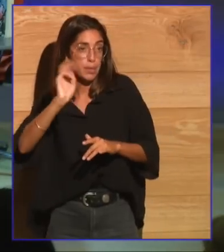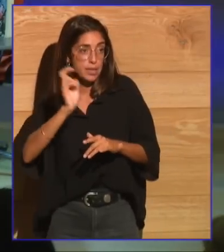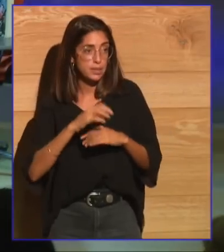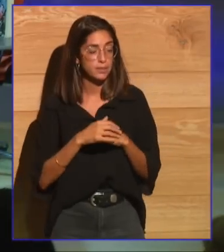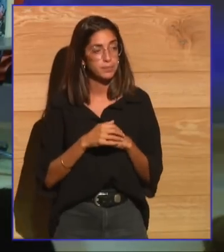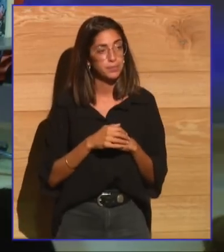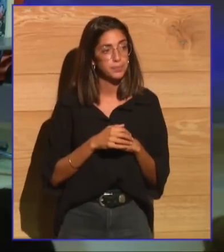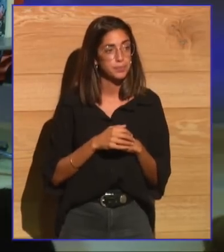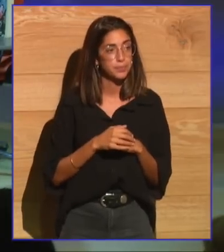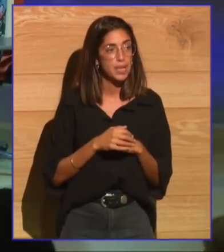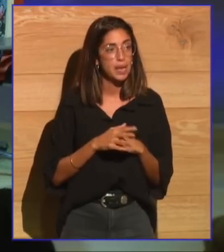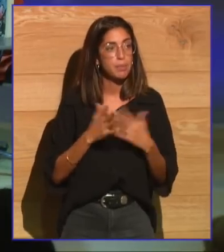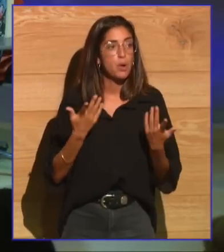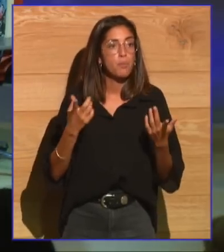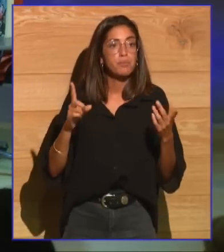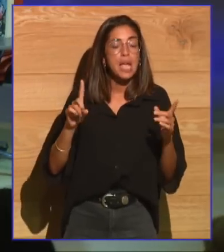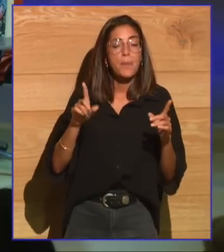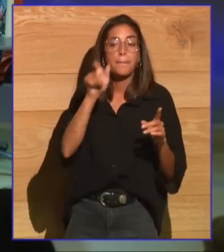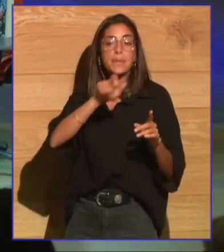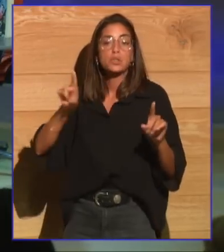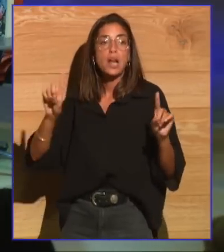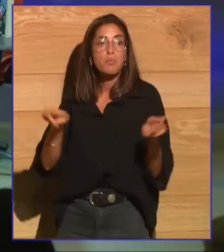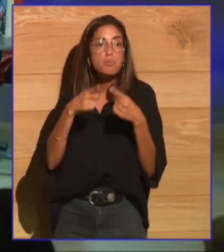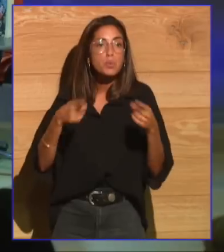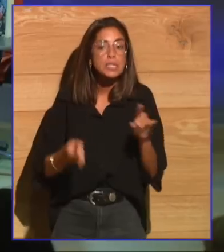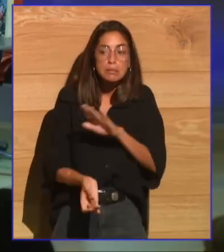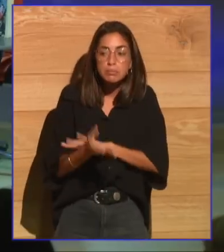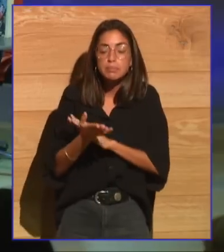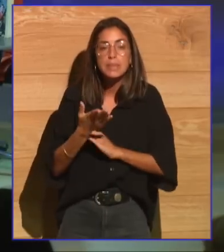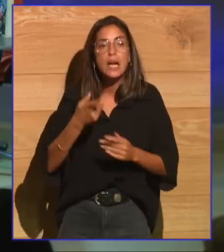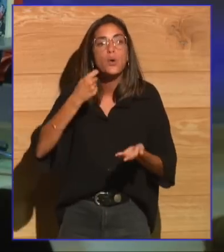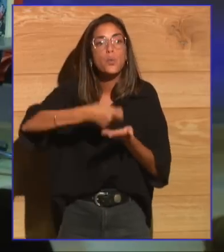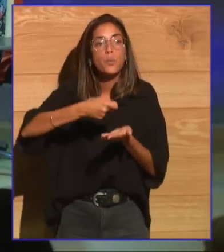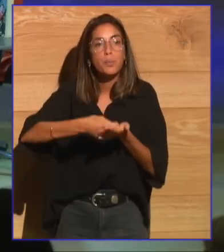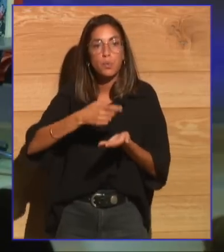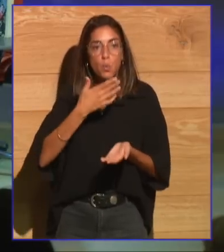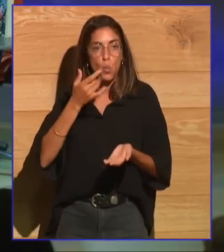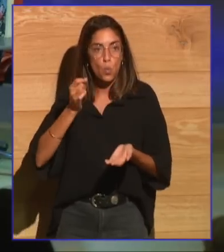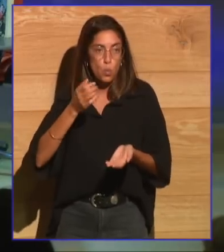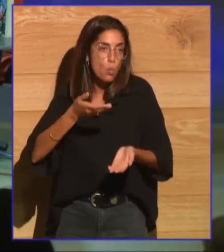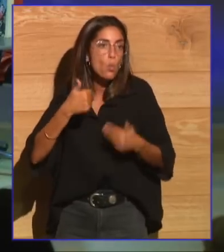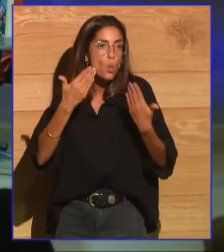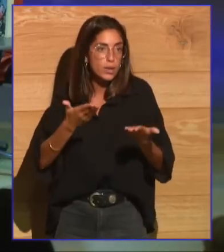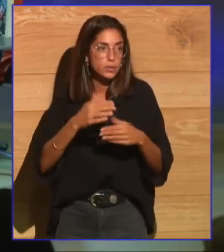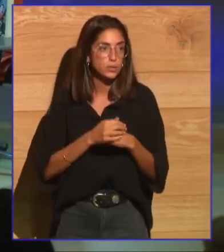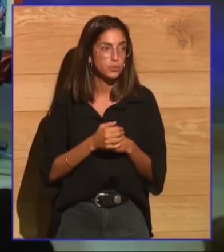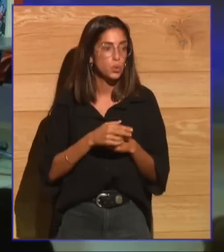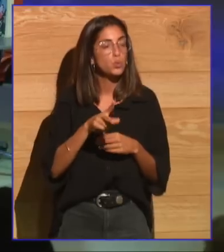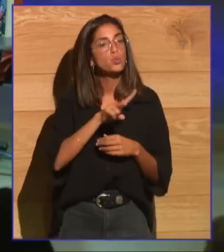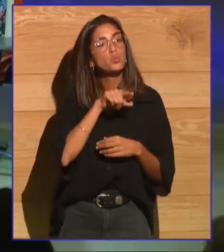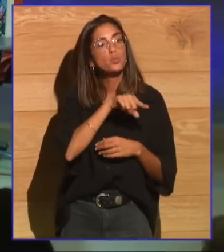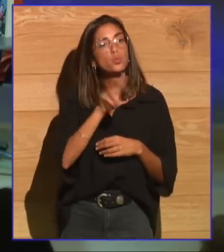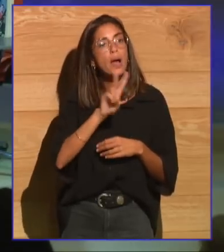director de compositor de música de una estrella claro cuánto le apocrinas a víctor reyes